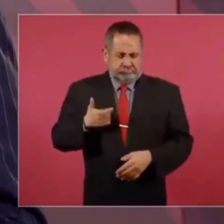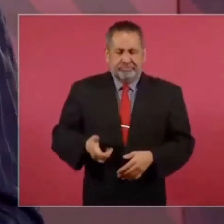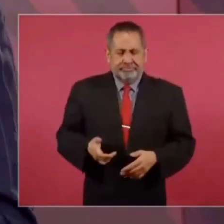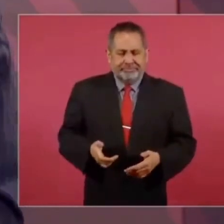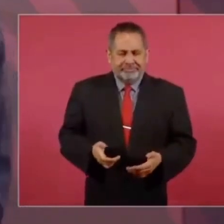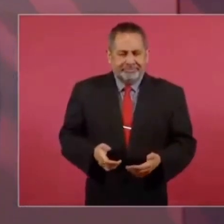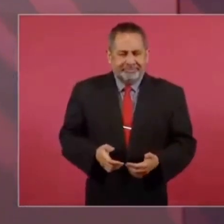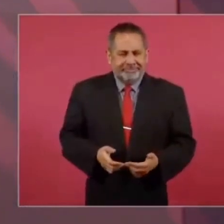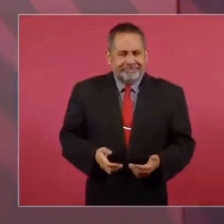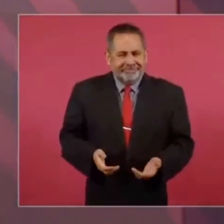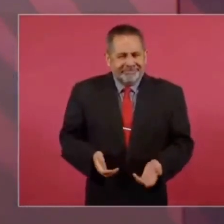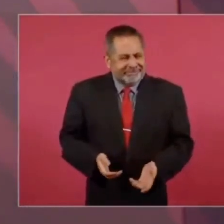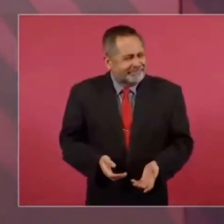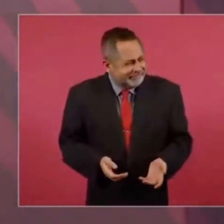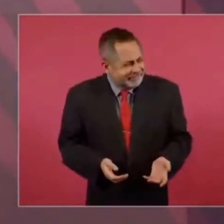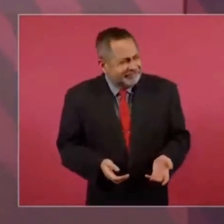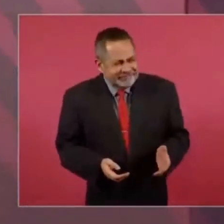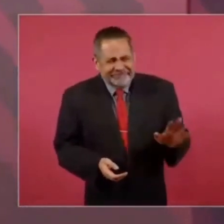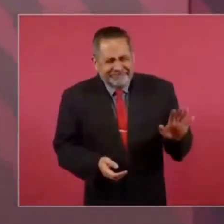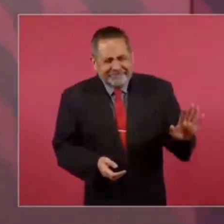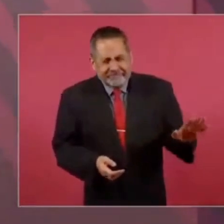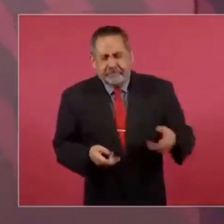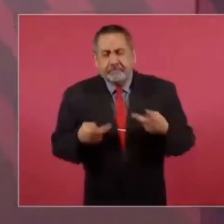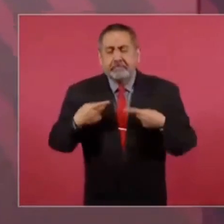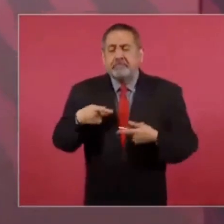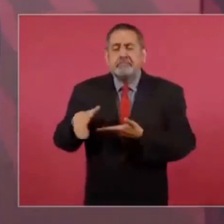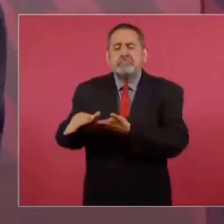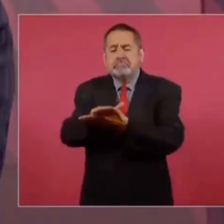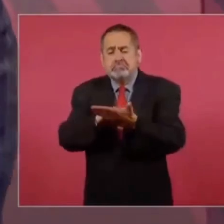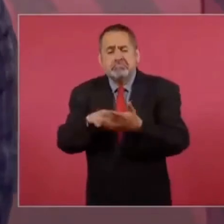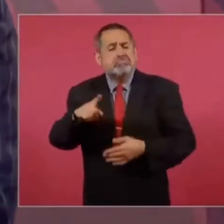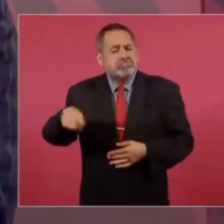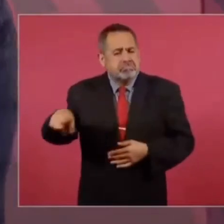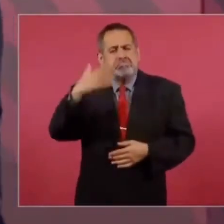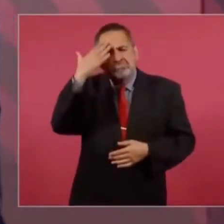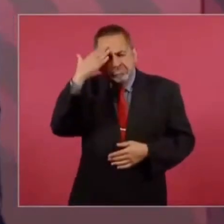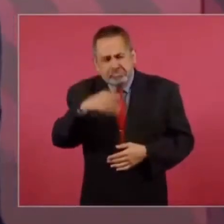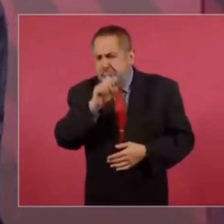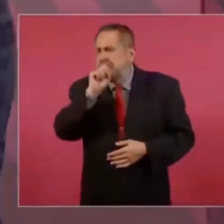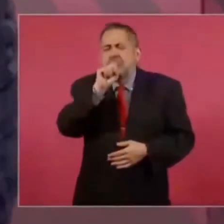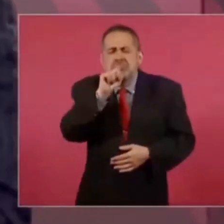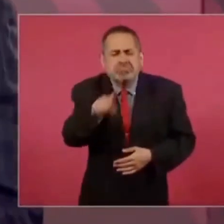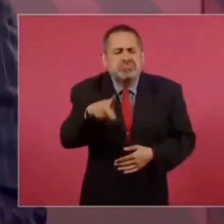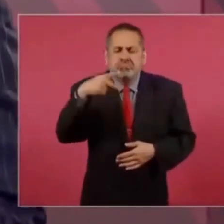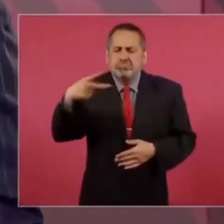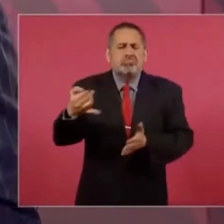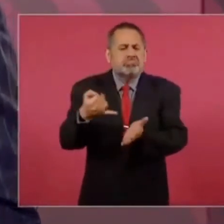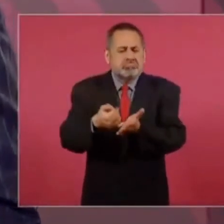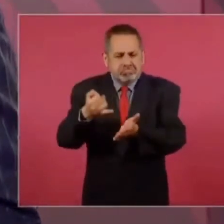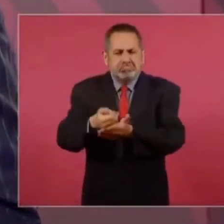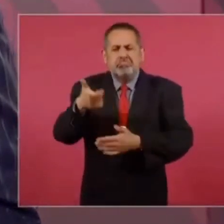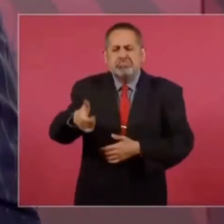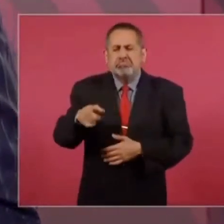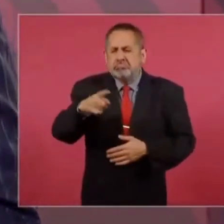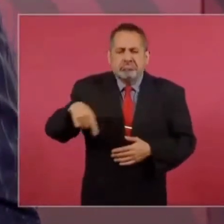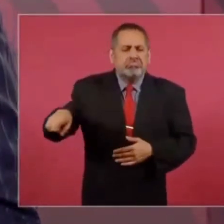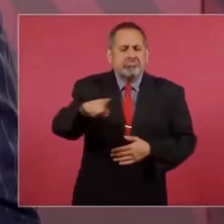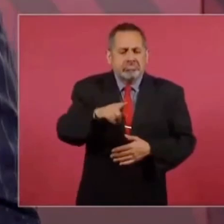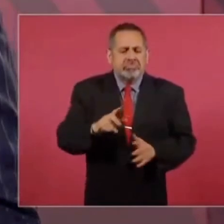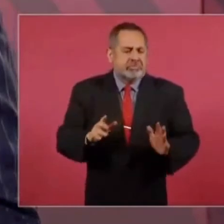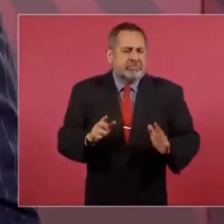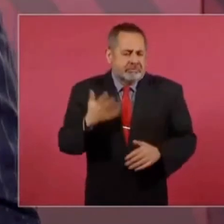Pues la gente humilde también sabe que son sus impuestos.